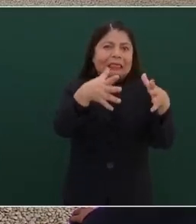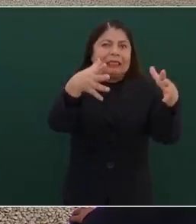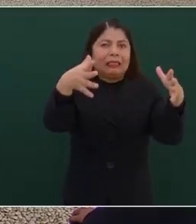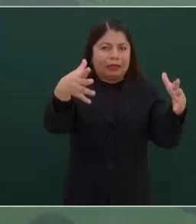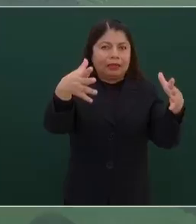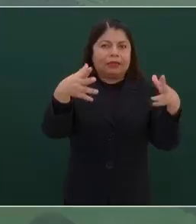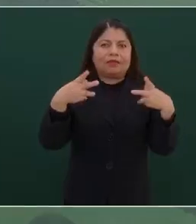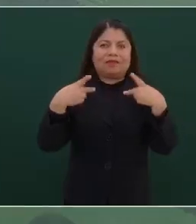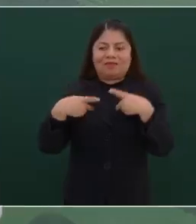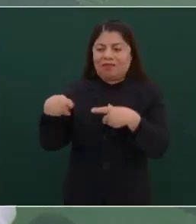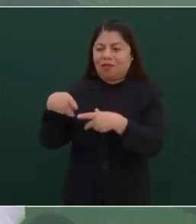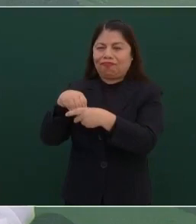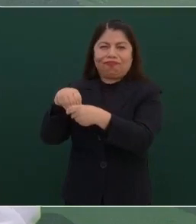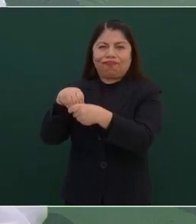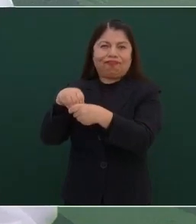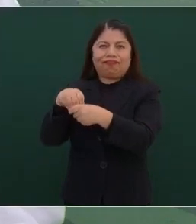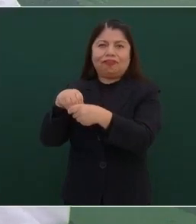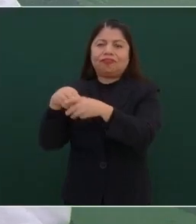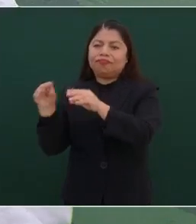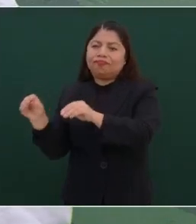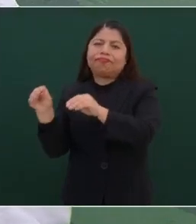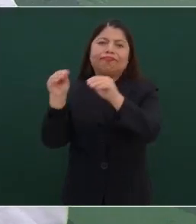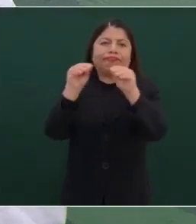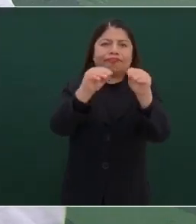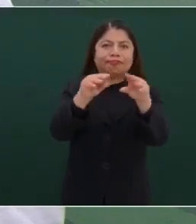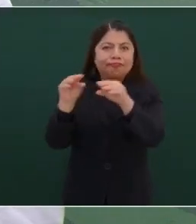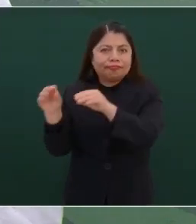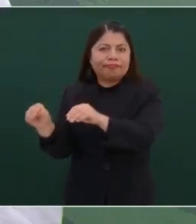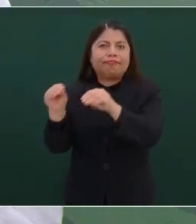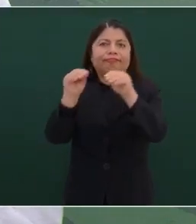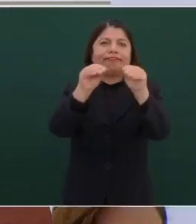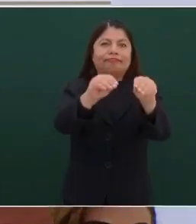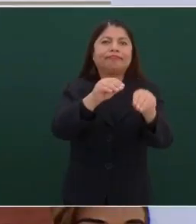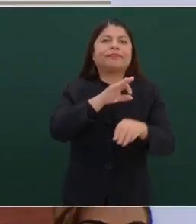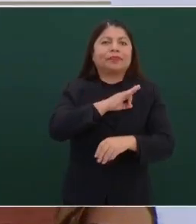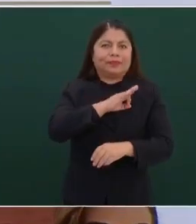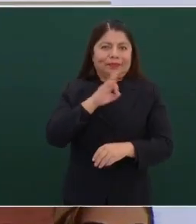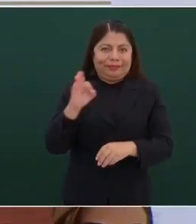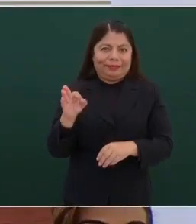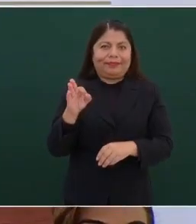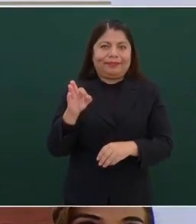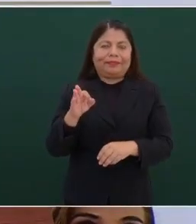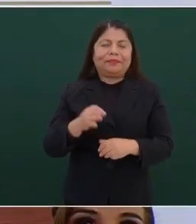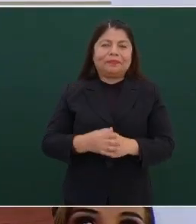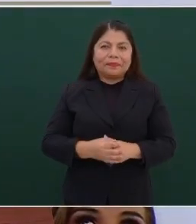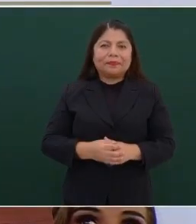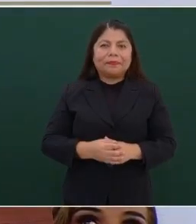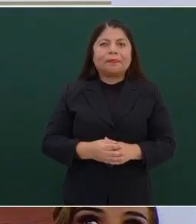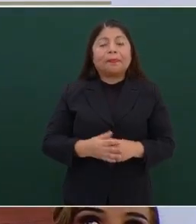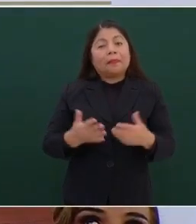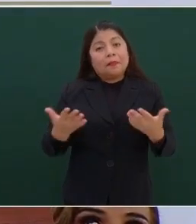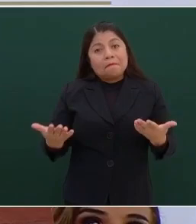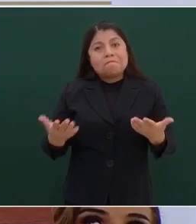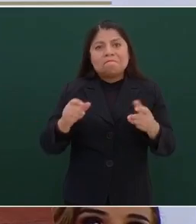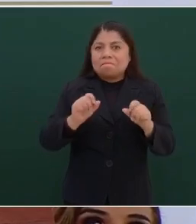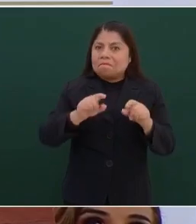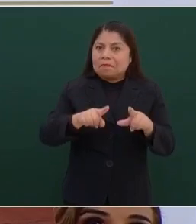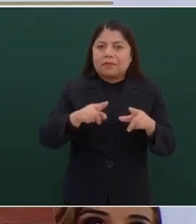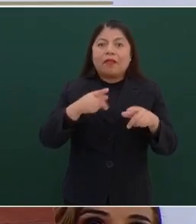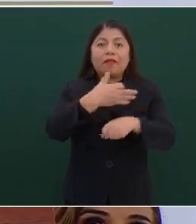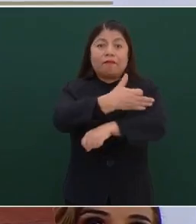no esté tan incomunicado para que los familiares de los reos, de los presos, puedan